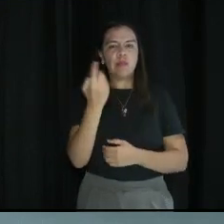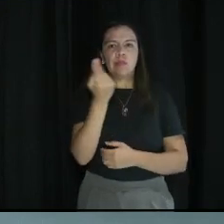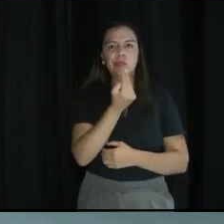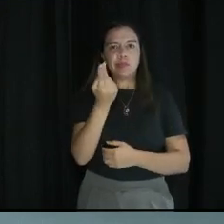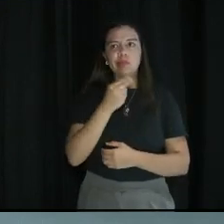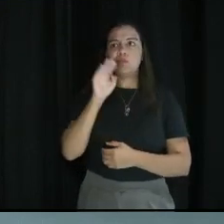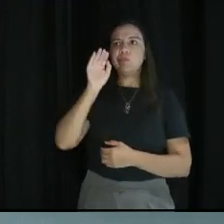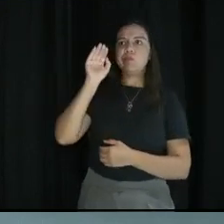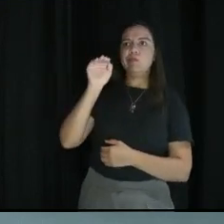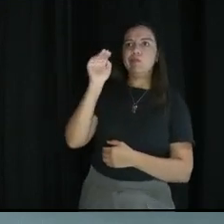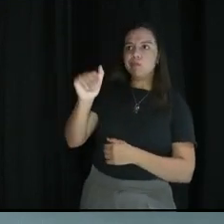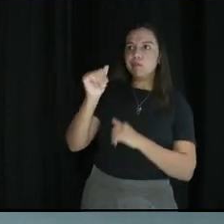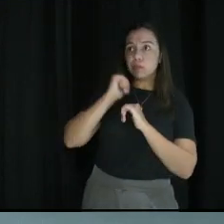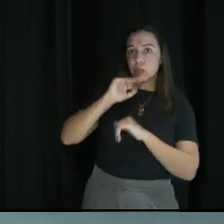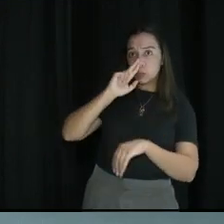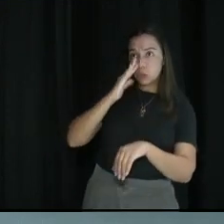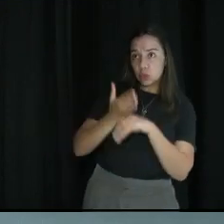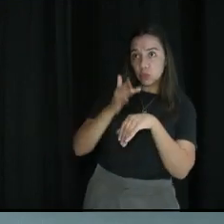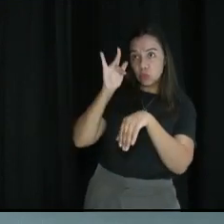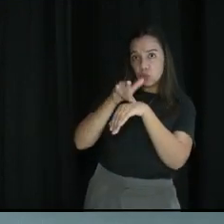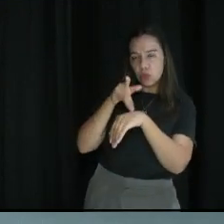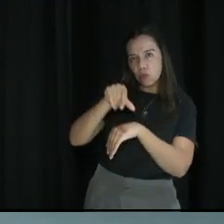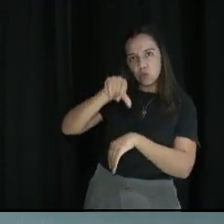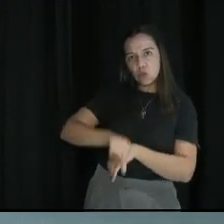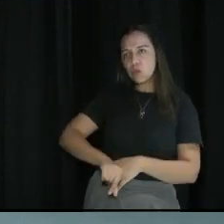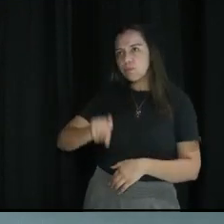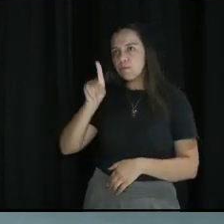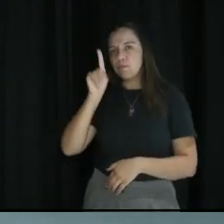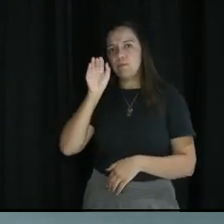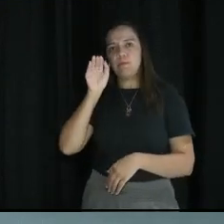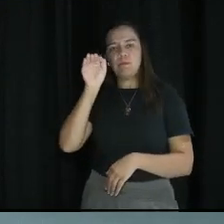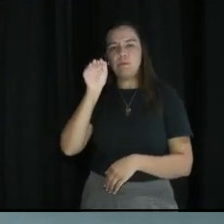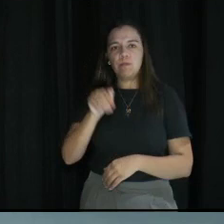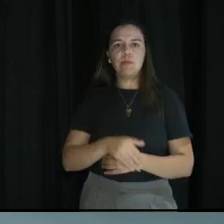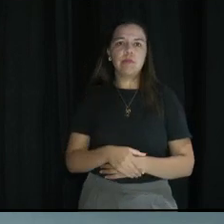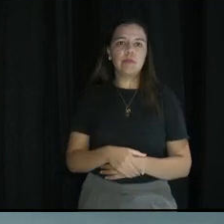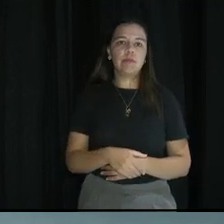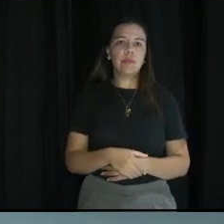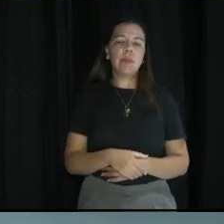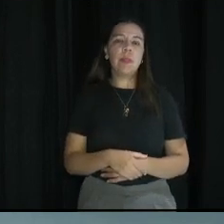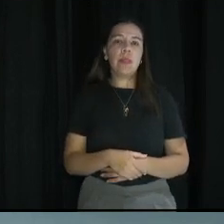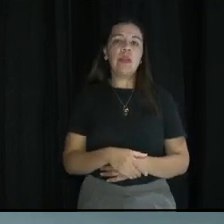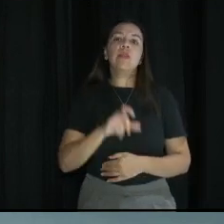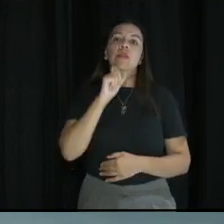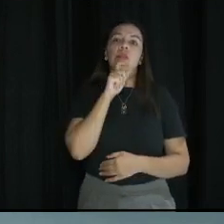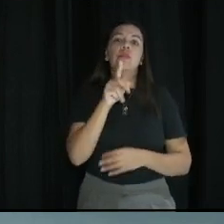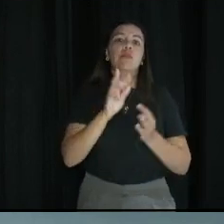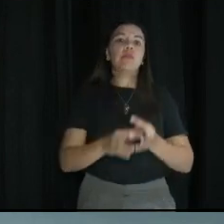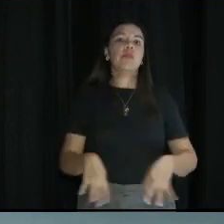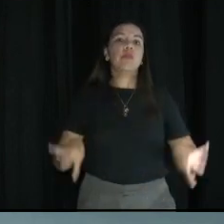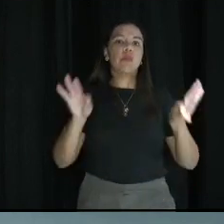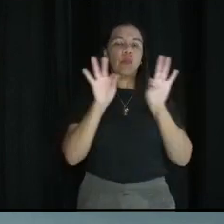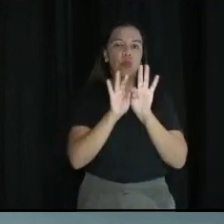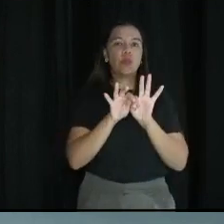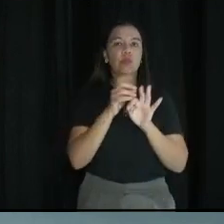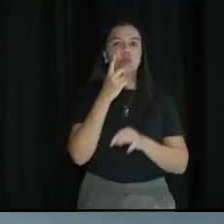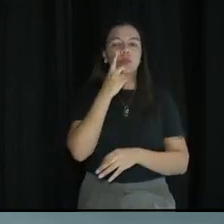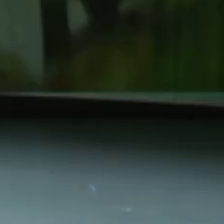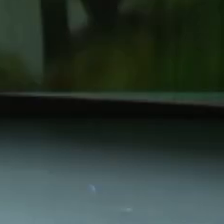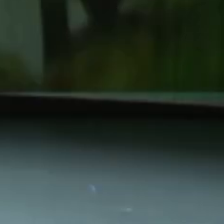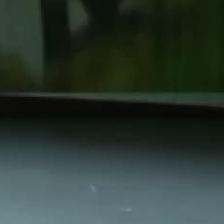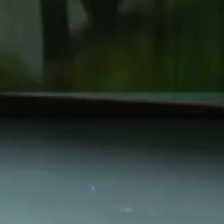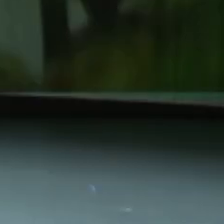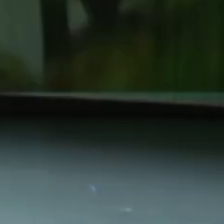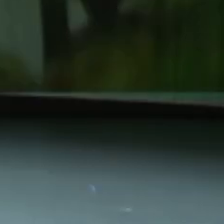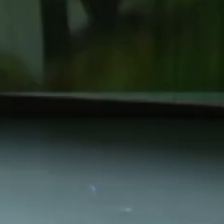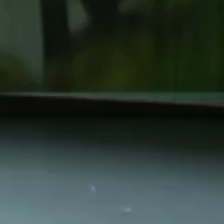autoridades correspondientes en el tema para que puedan actuar de manera oportuna. Es importante señalar, y lo